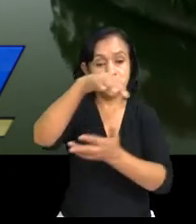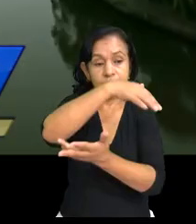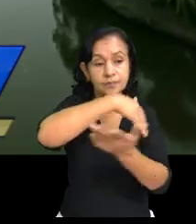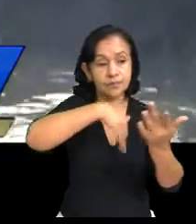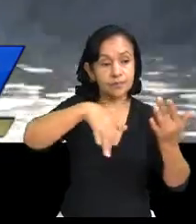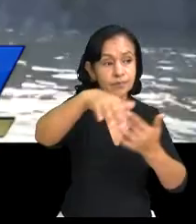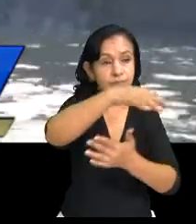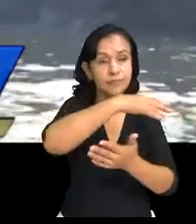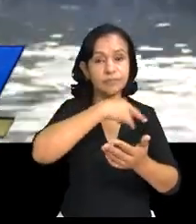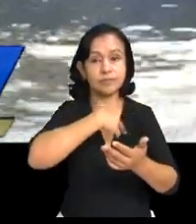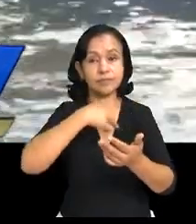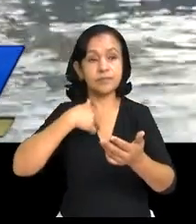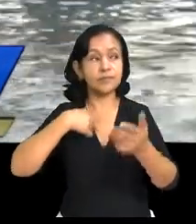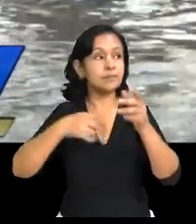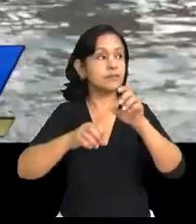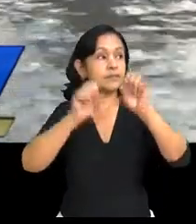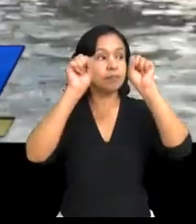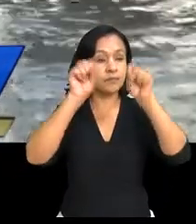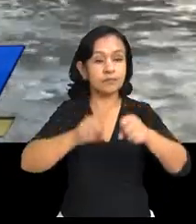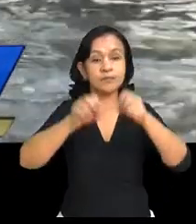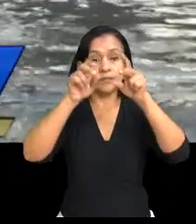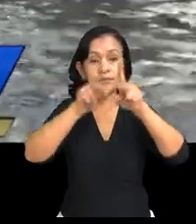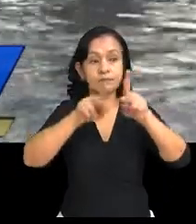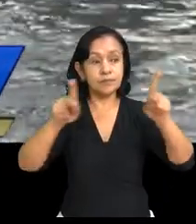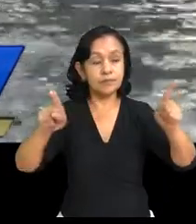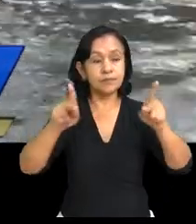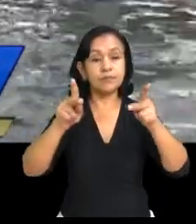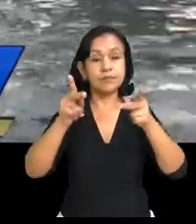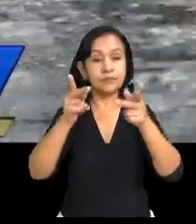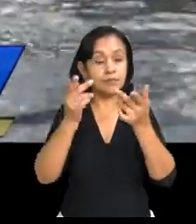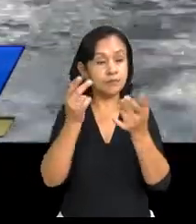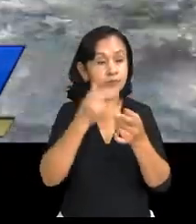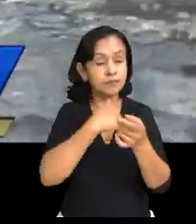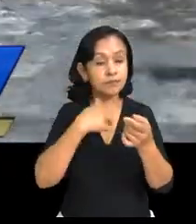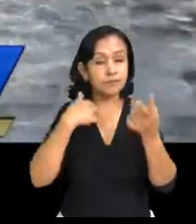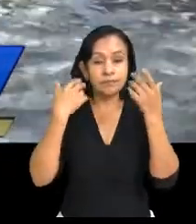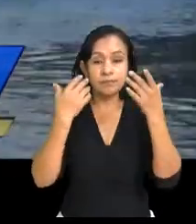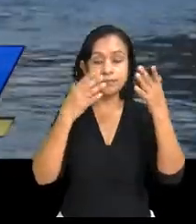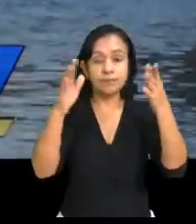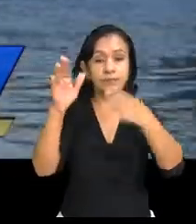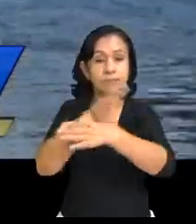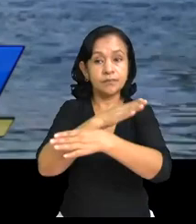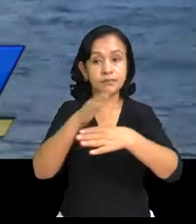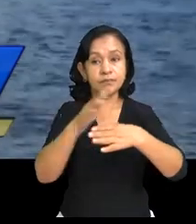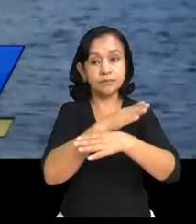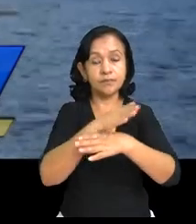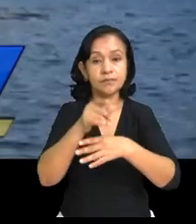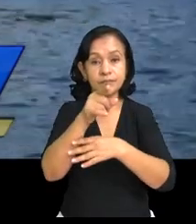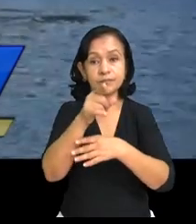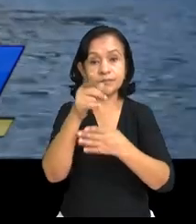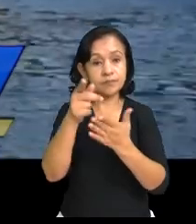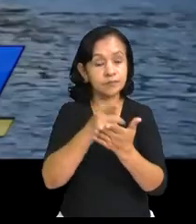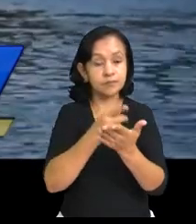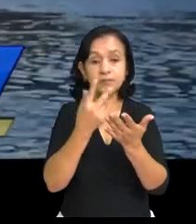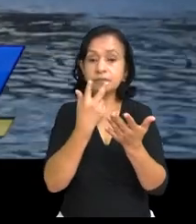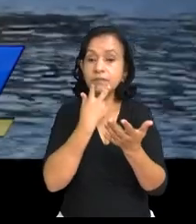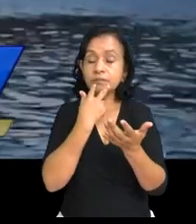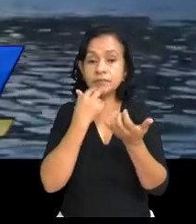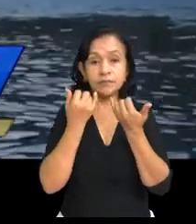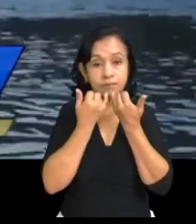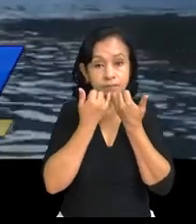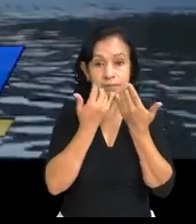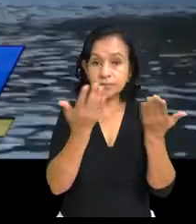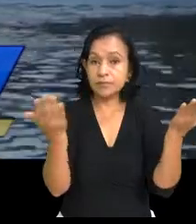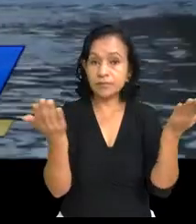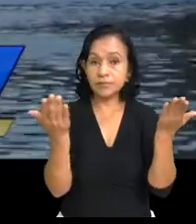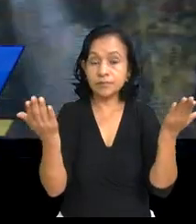Eso es determinante para poder planificar, programar y hacer cualquier cosa. Si vos vas a hacer un proyecto y no tenés información de cómo está la situación